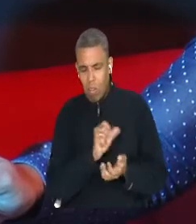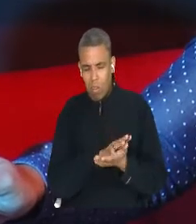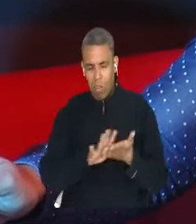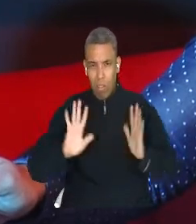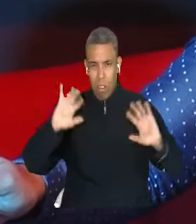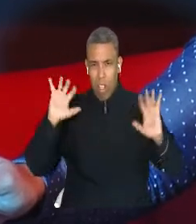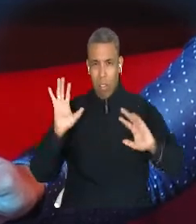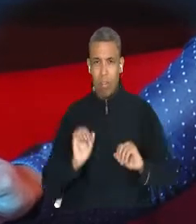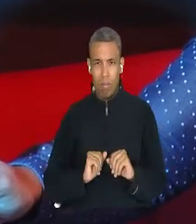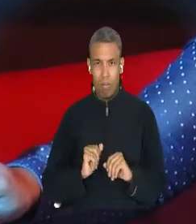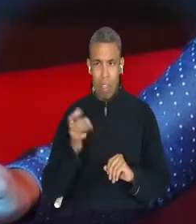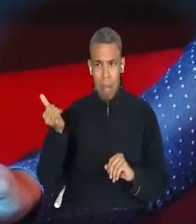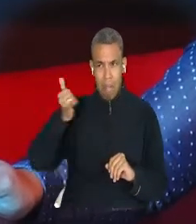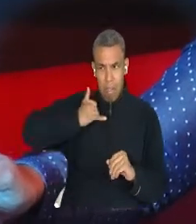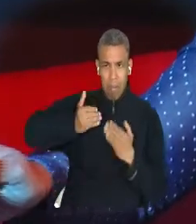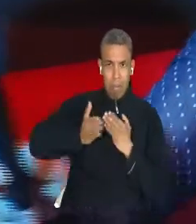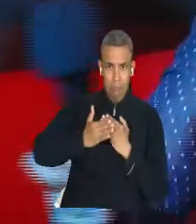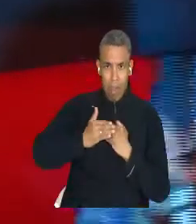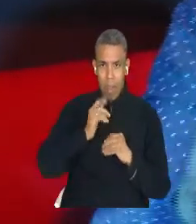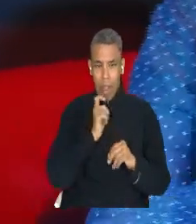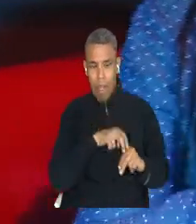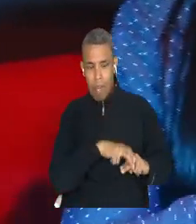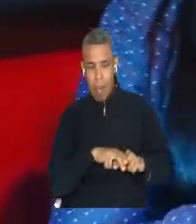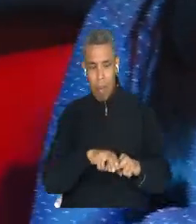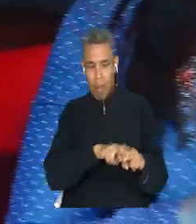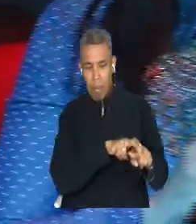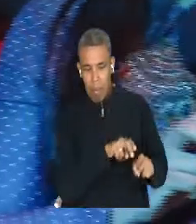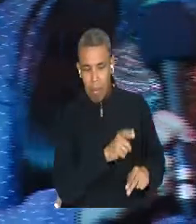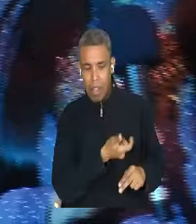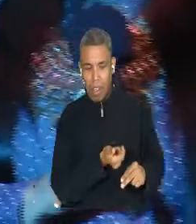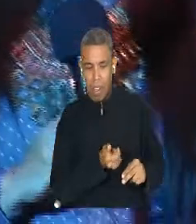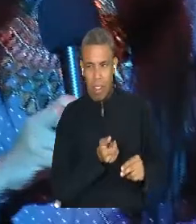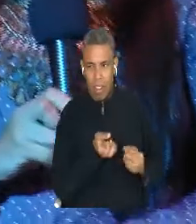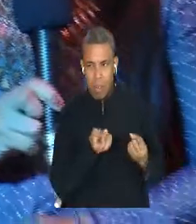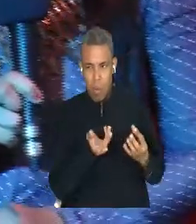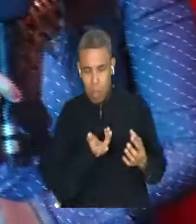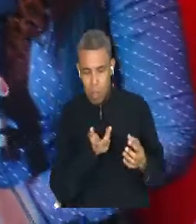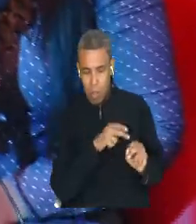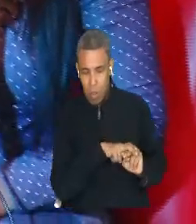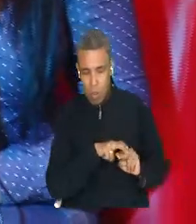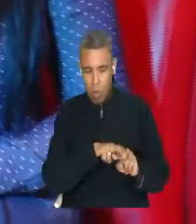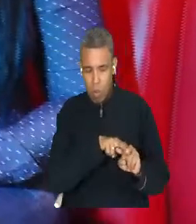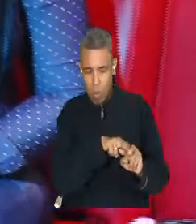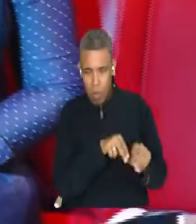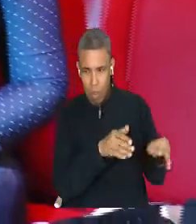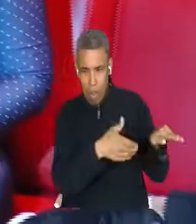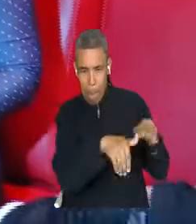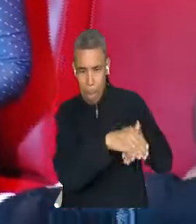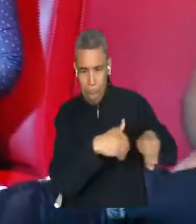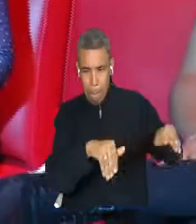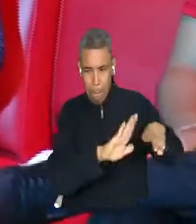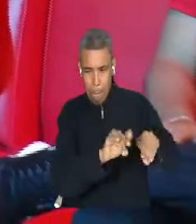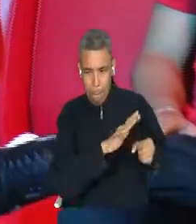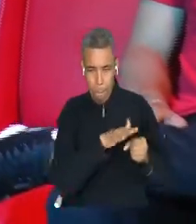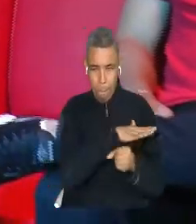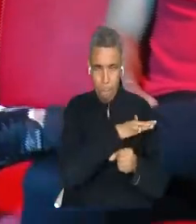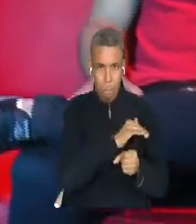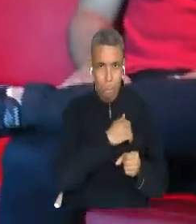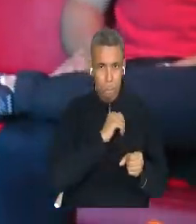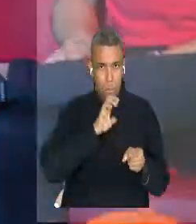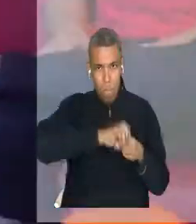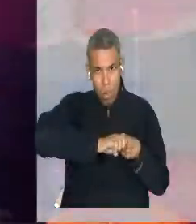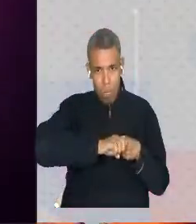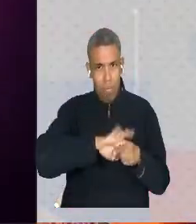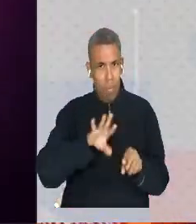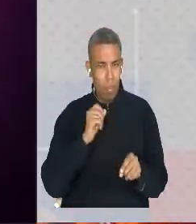decoración totalmente gratis para todos los clientes. Bueno, entonces estas son las sorpresas del tercer aniversario de la cervecería en Barranca Bermeja.